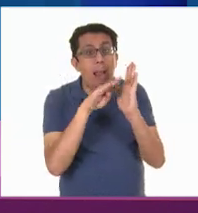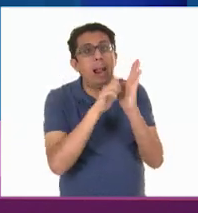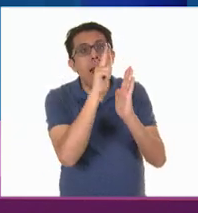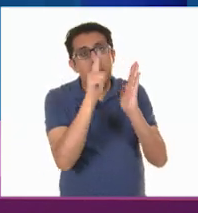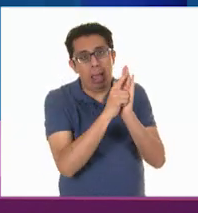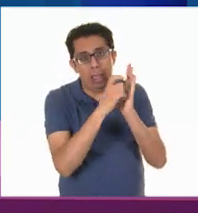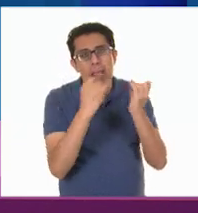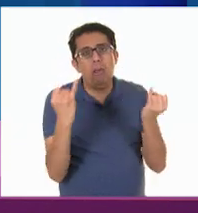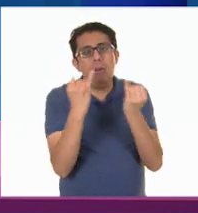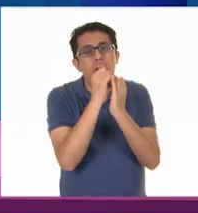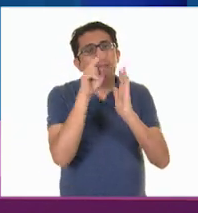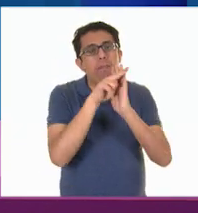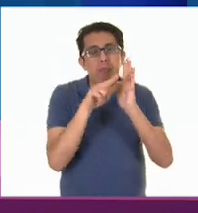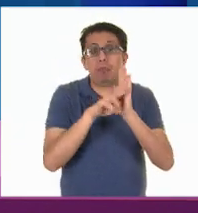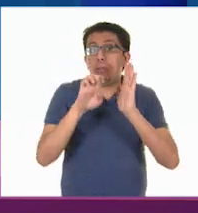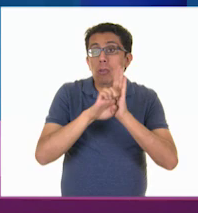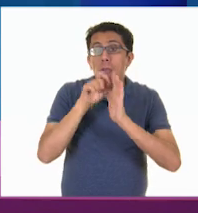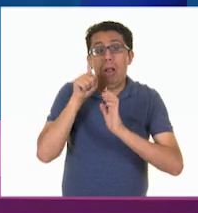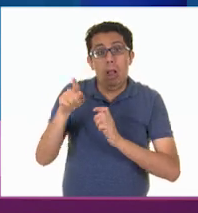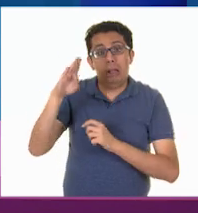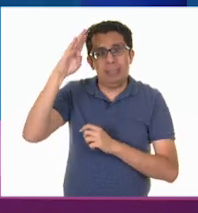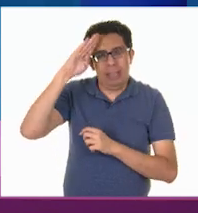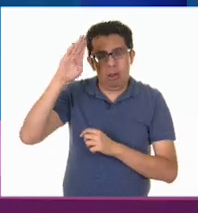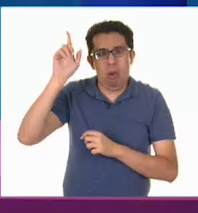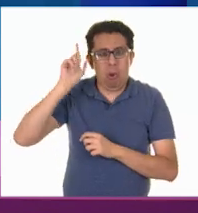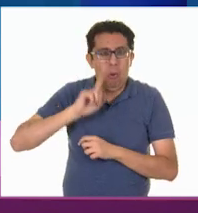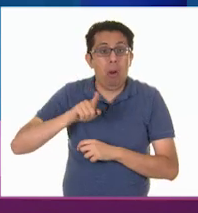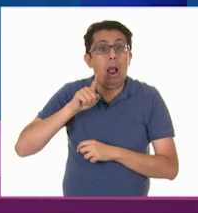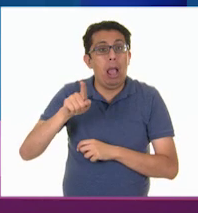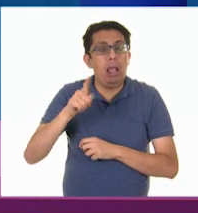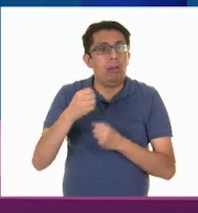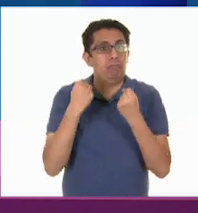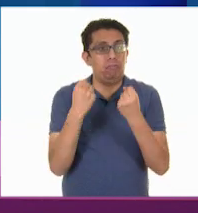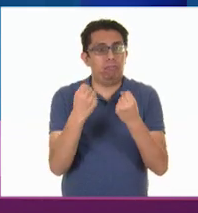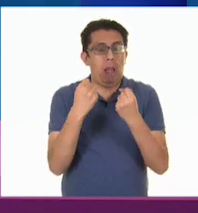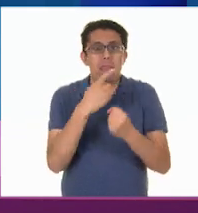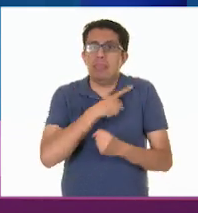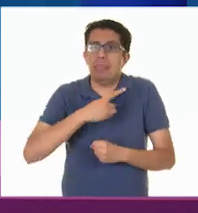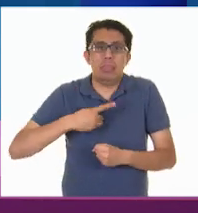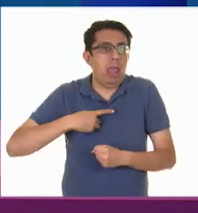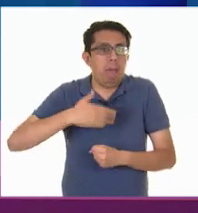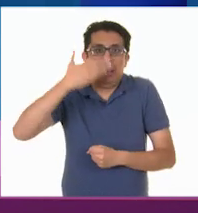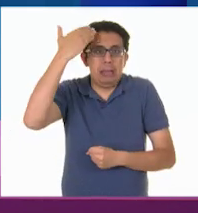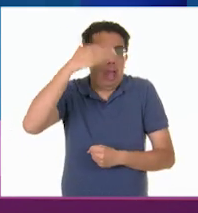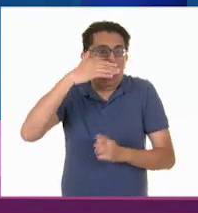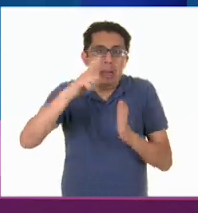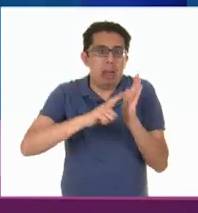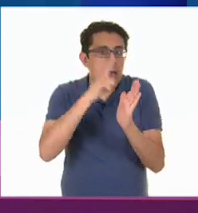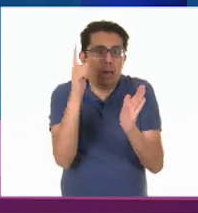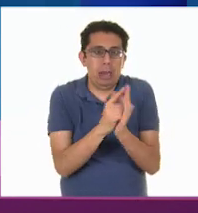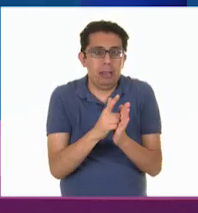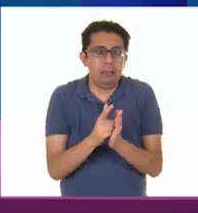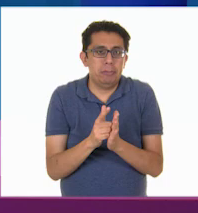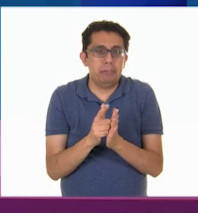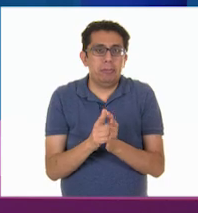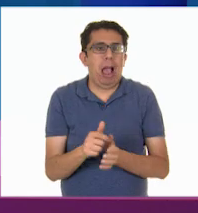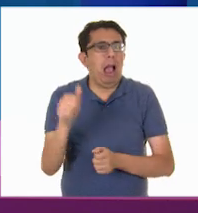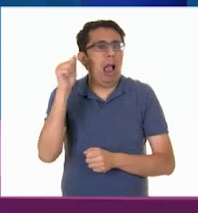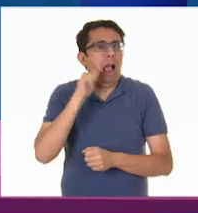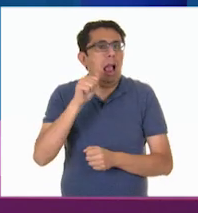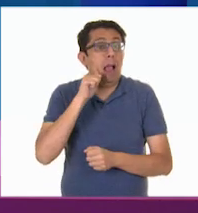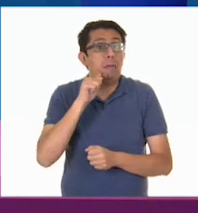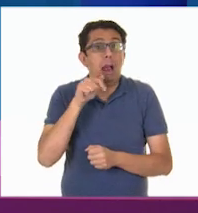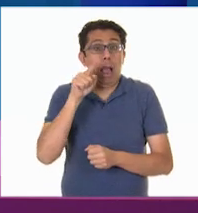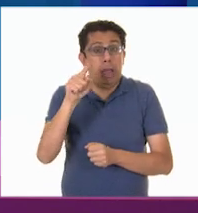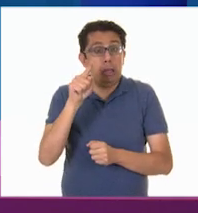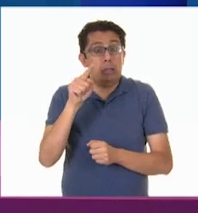ejemplo, la señora Eloísa, como conductora, debe saber eso, ¿no? Y, por Pues lo sí. regular, frente a las